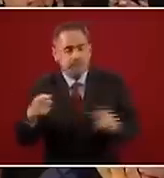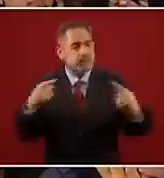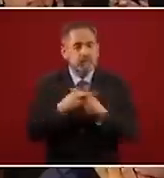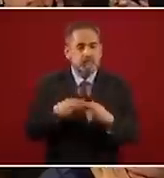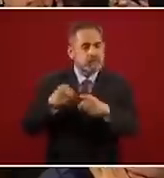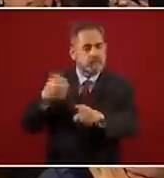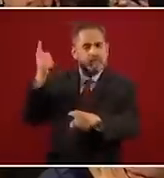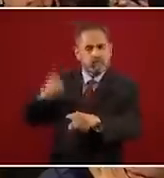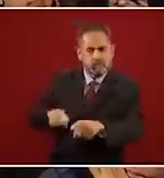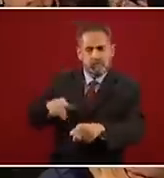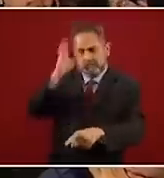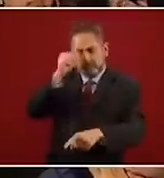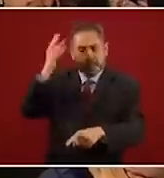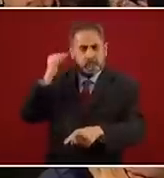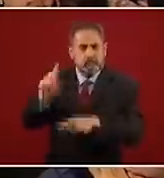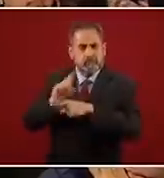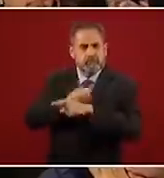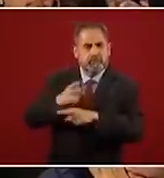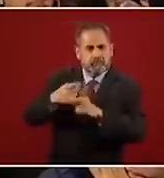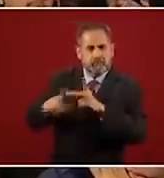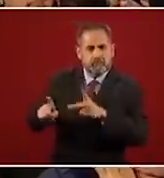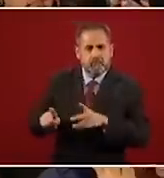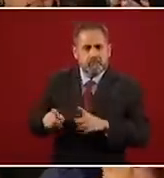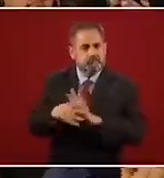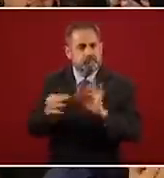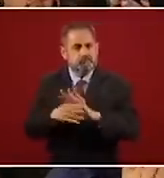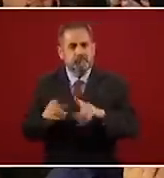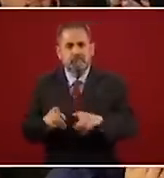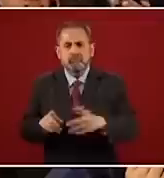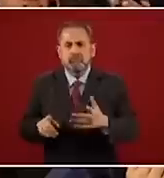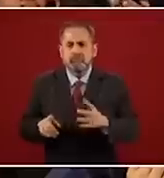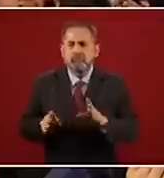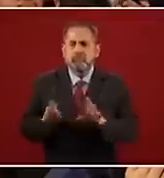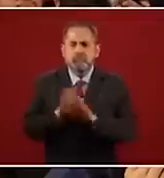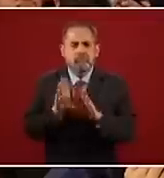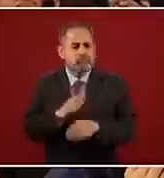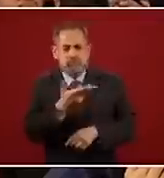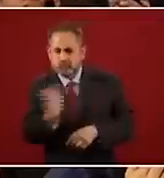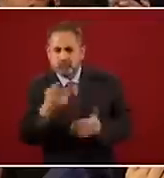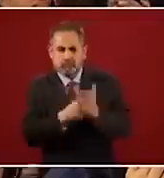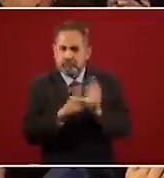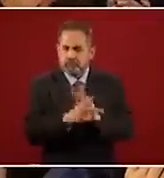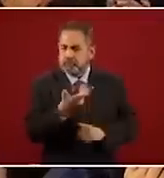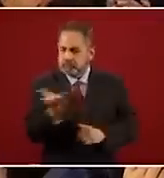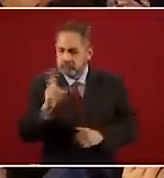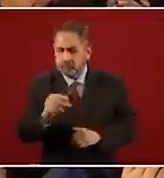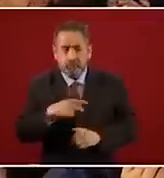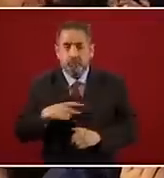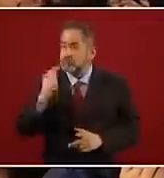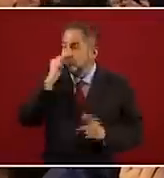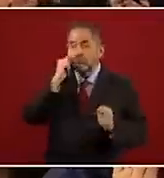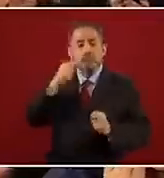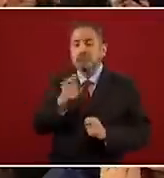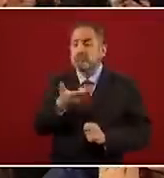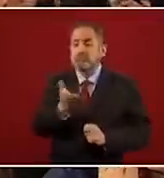usted instruyó desde el comienzo de su gobierno, que era no despedir trabajadores de base, no despedir trabajadores